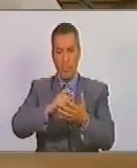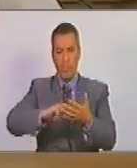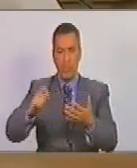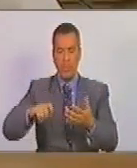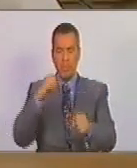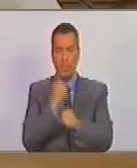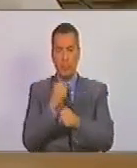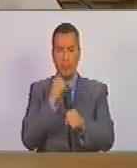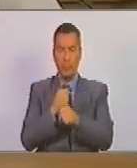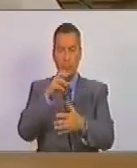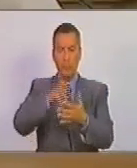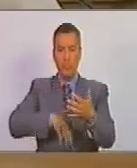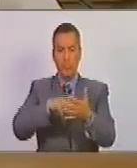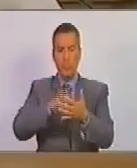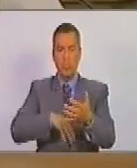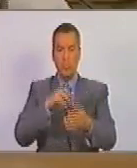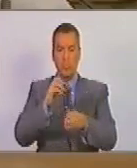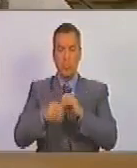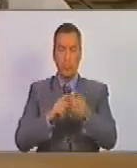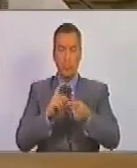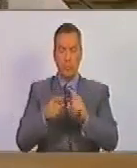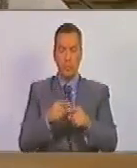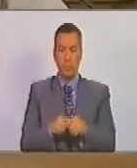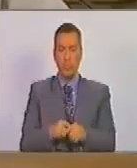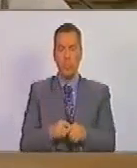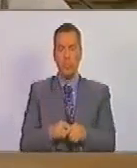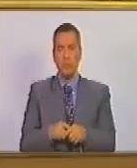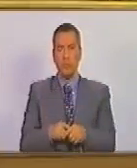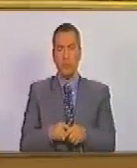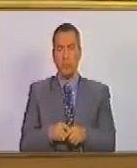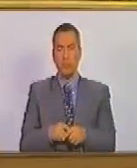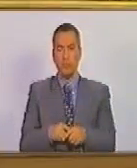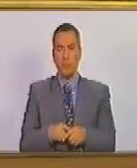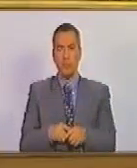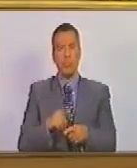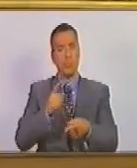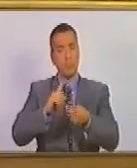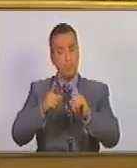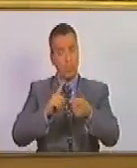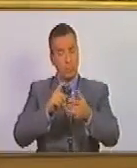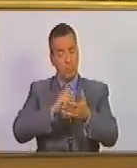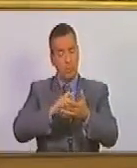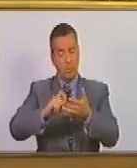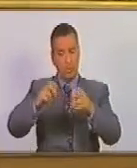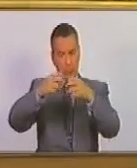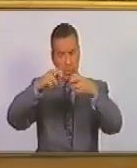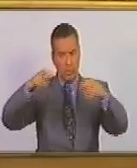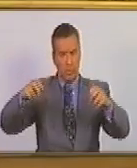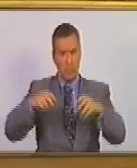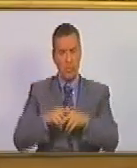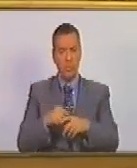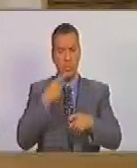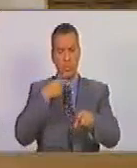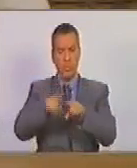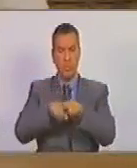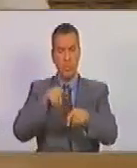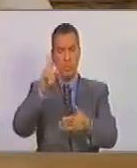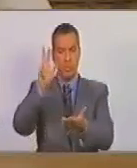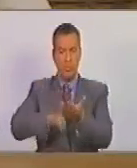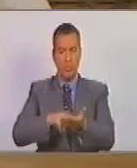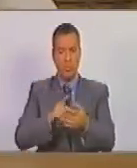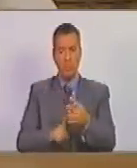de trabajo agrícola ocasional. Es todo, ciudadano presidente. En consideración, el epígrafe. Queda aprobado. Siguiente.